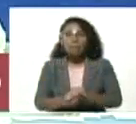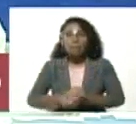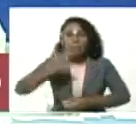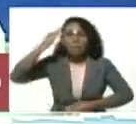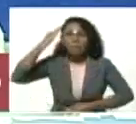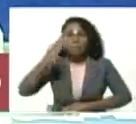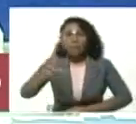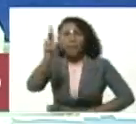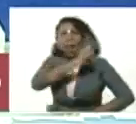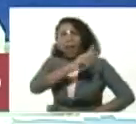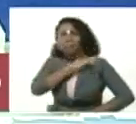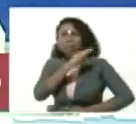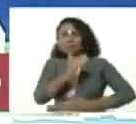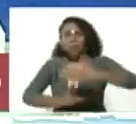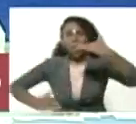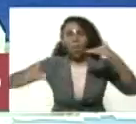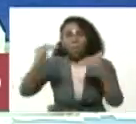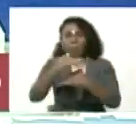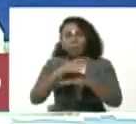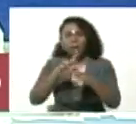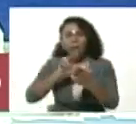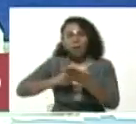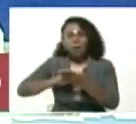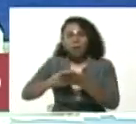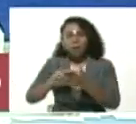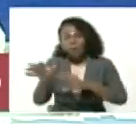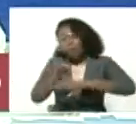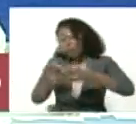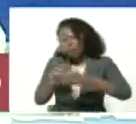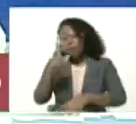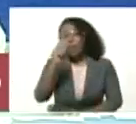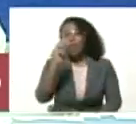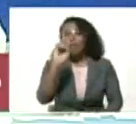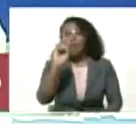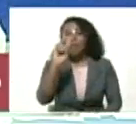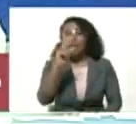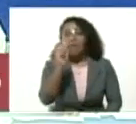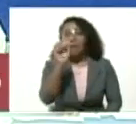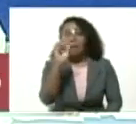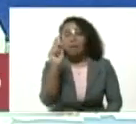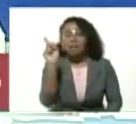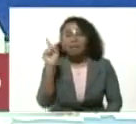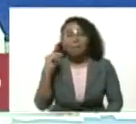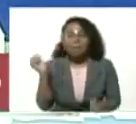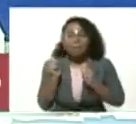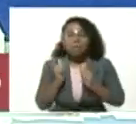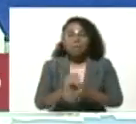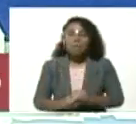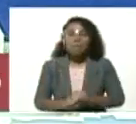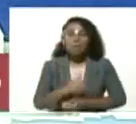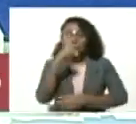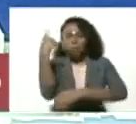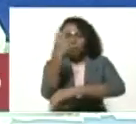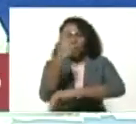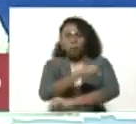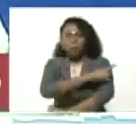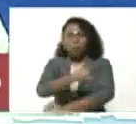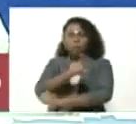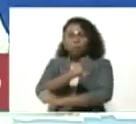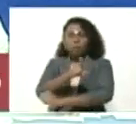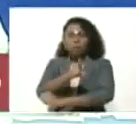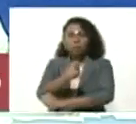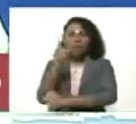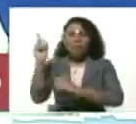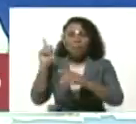comandante y jefe supremo de la recuperación del municipio de Tovar. Un solo mando. En momentos